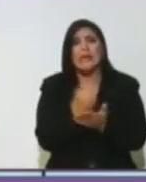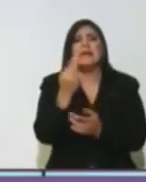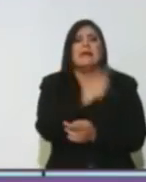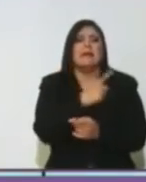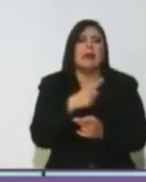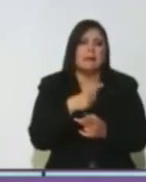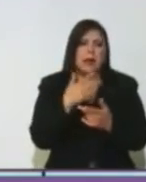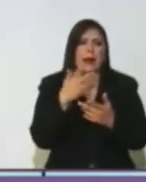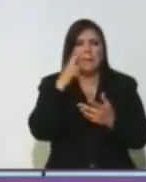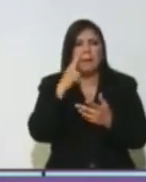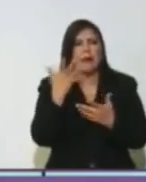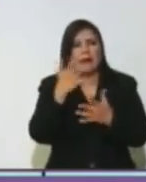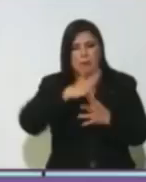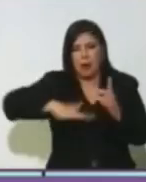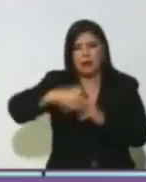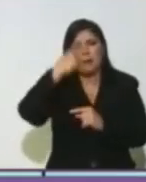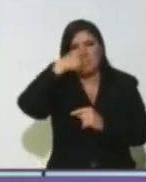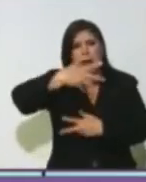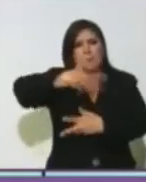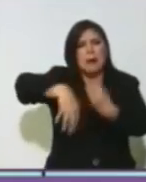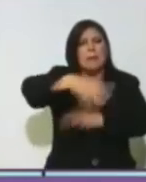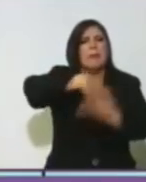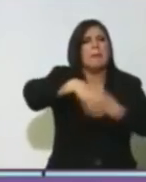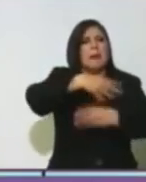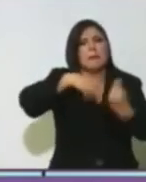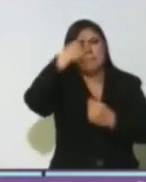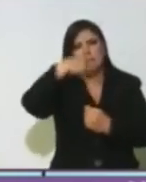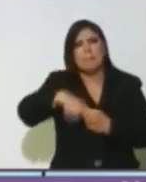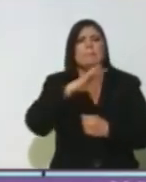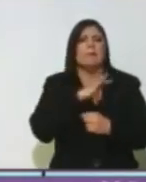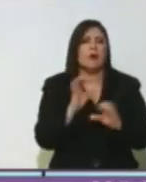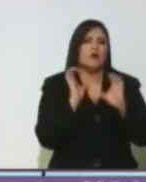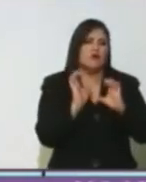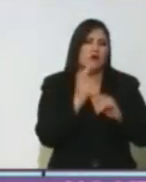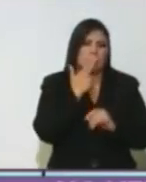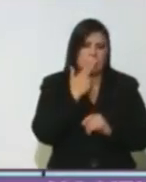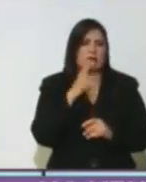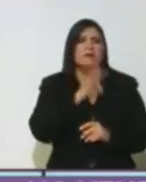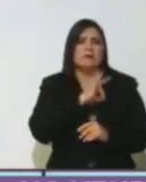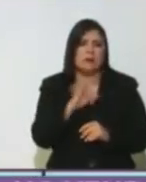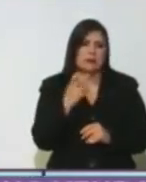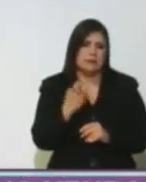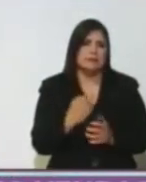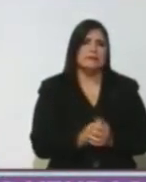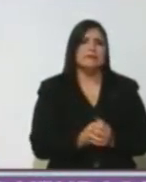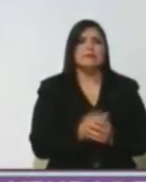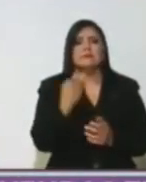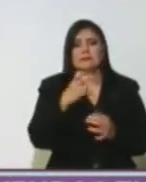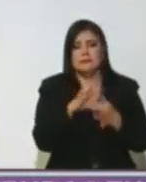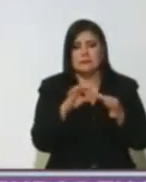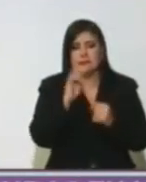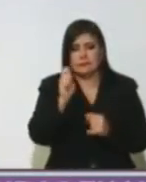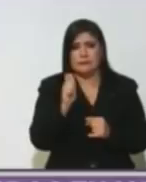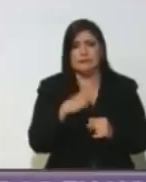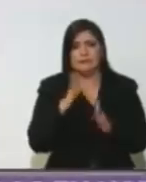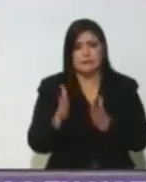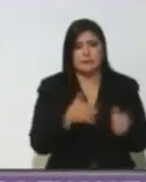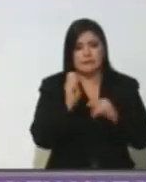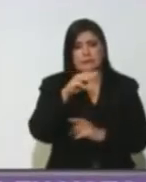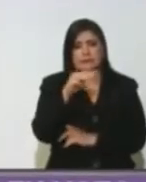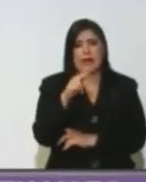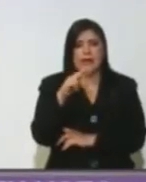mente amable y sustentable con esa es mi palabra muchas gracias tienes 20 segundos de tiempo bueno adelante manera